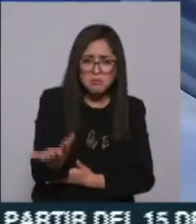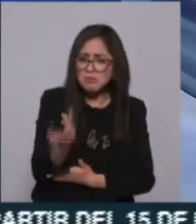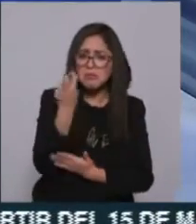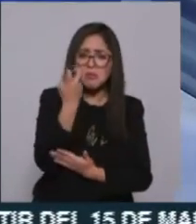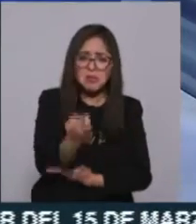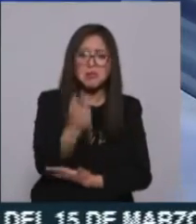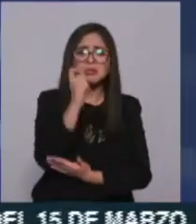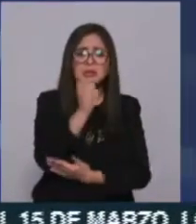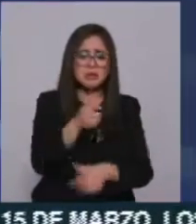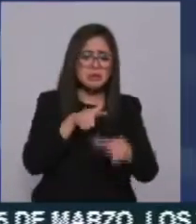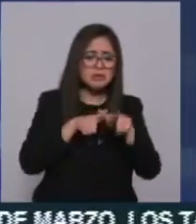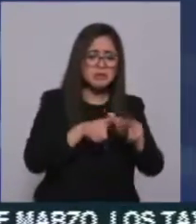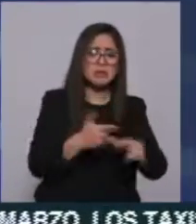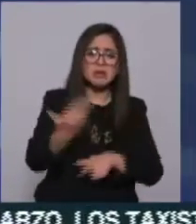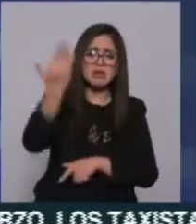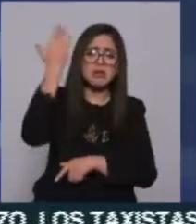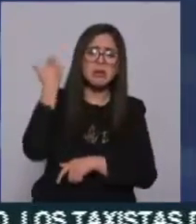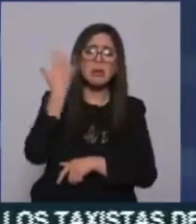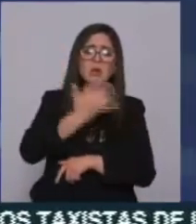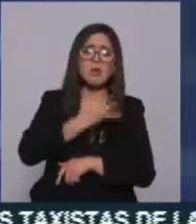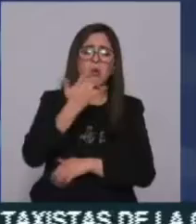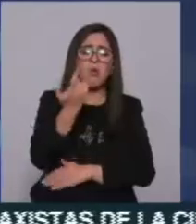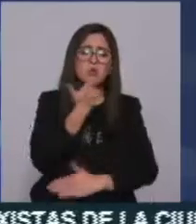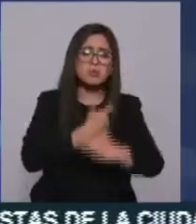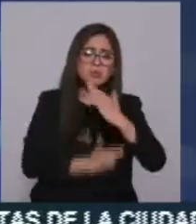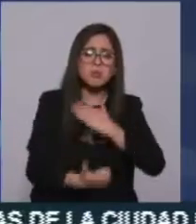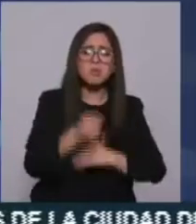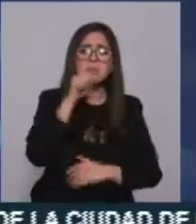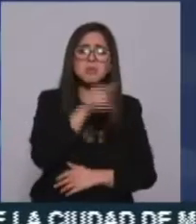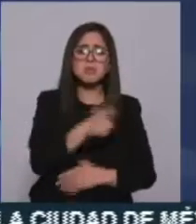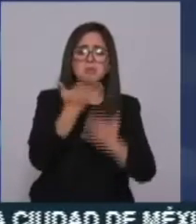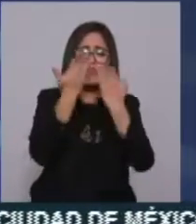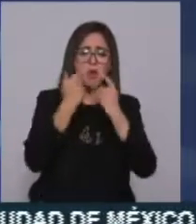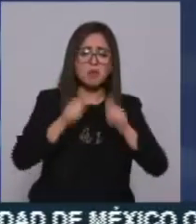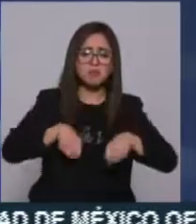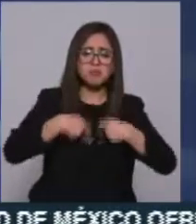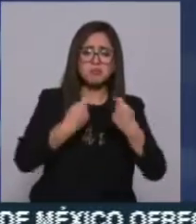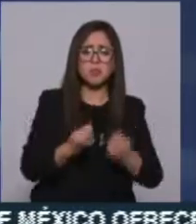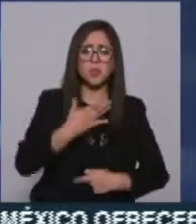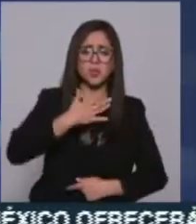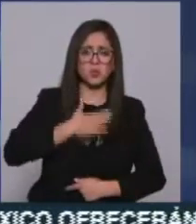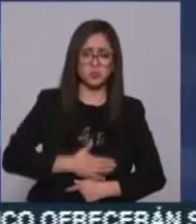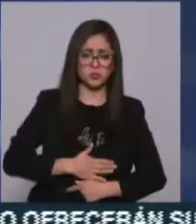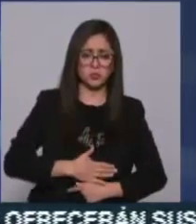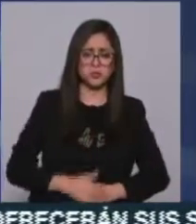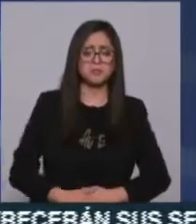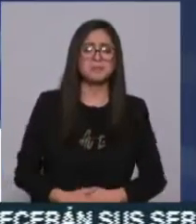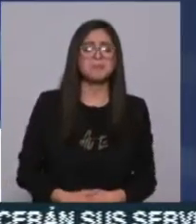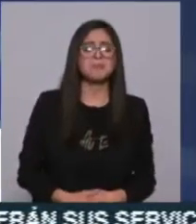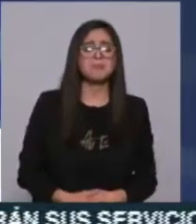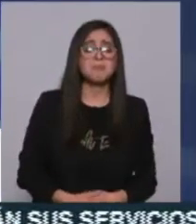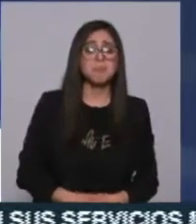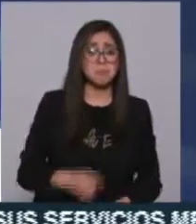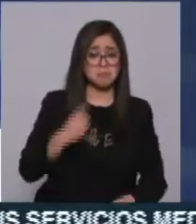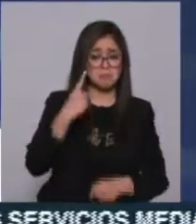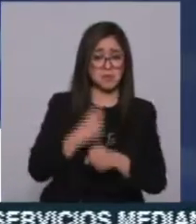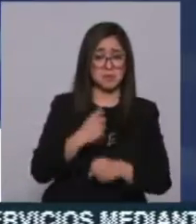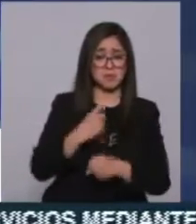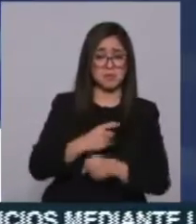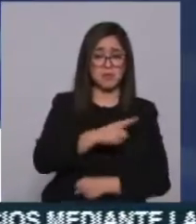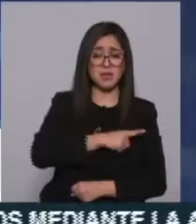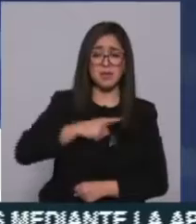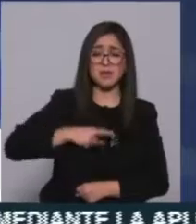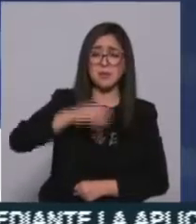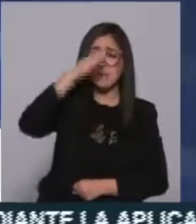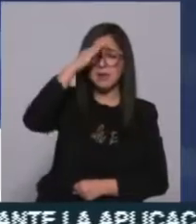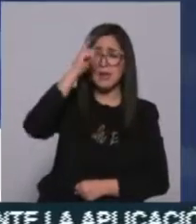corrupción y de la impunidad? Sí, sin duda, mira, yo creo que tendríamos que pensar en dónde comienza el horror. Y a mí me parece que el horror tiene un